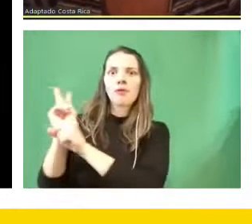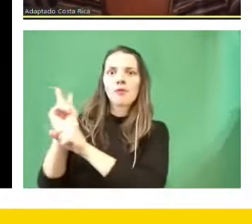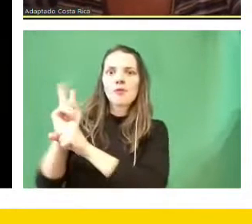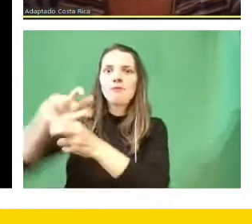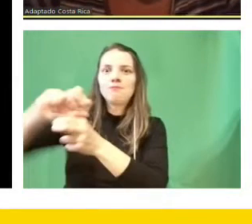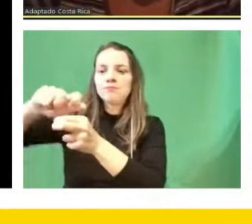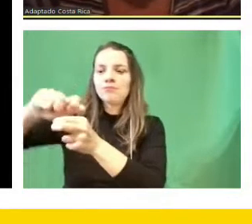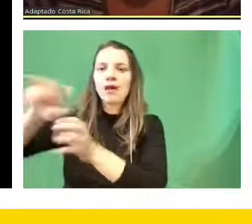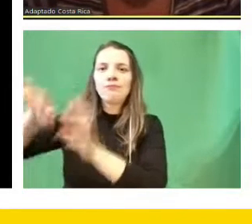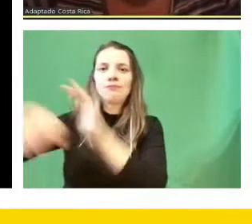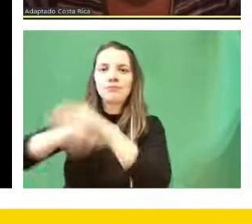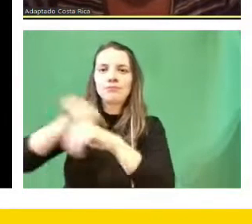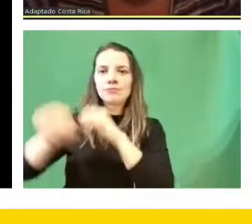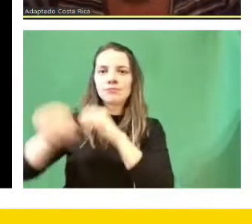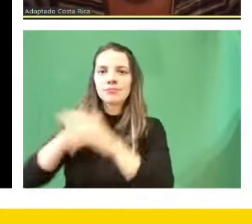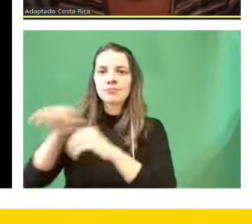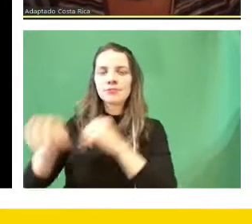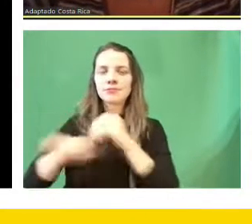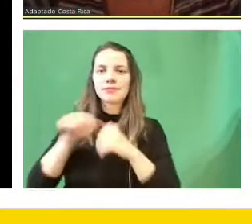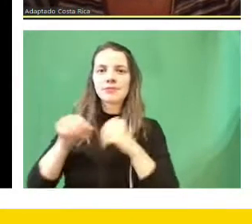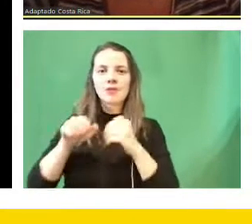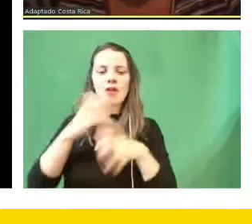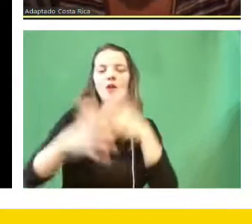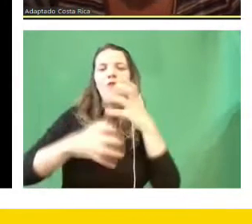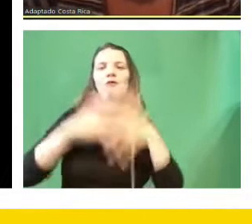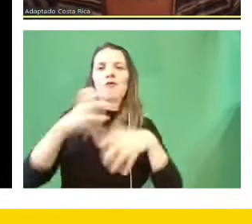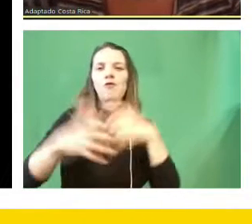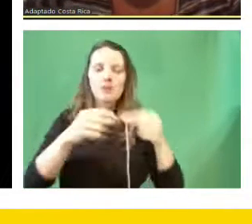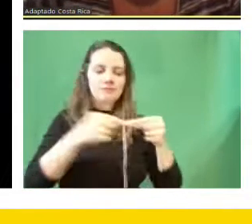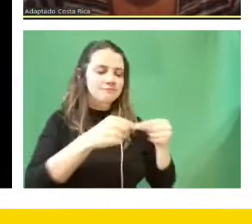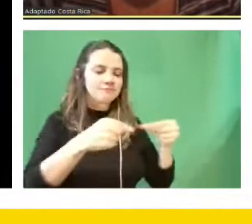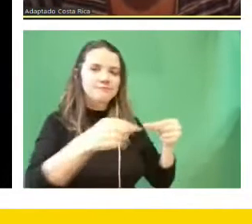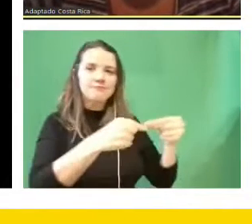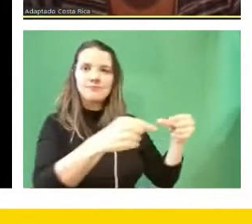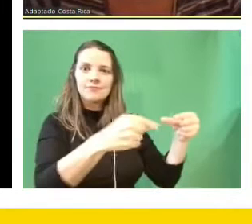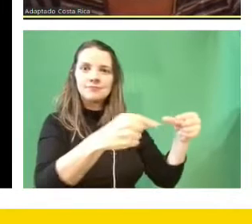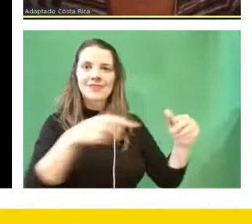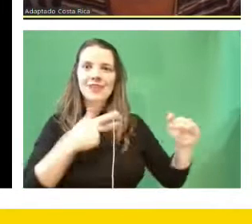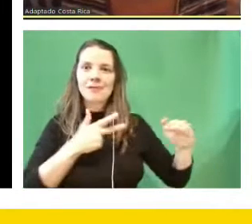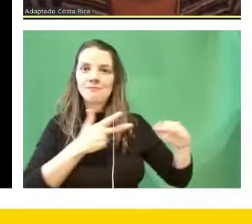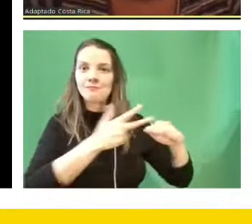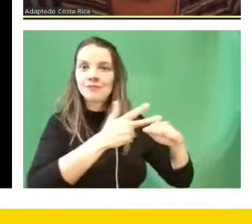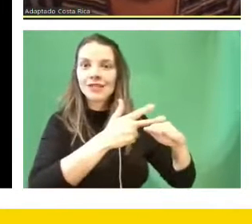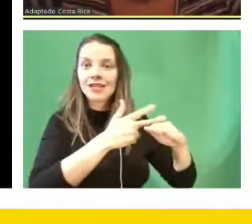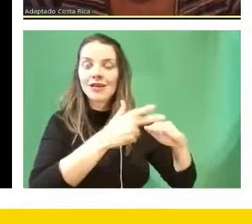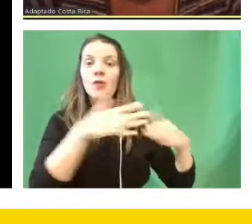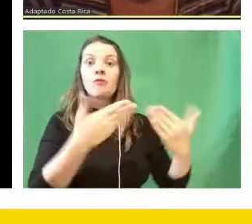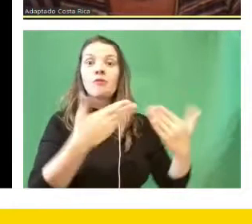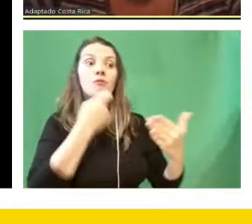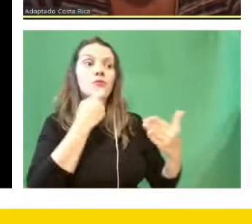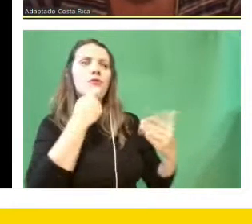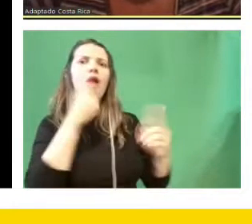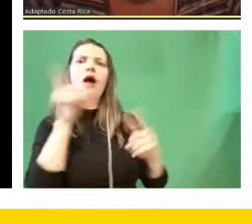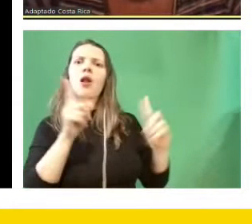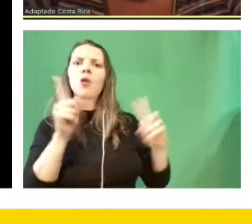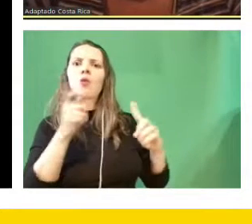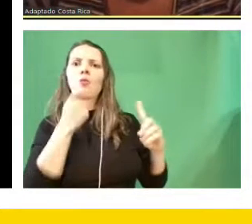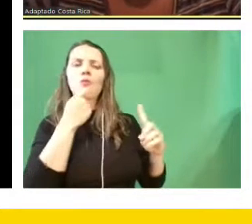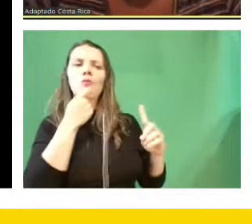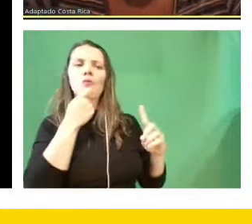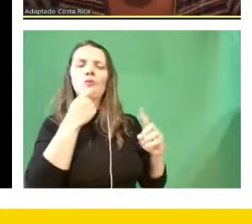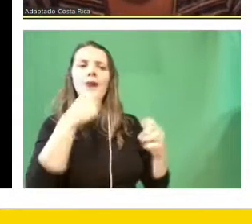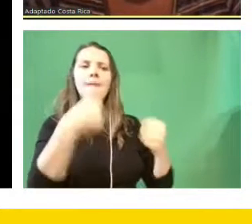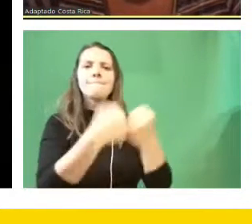promoción de todas aquellas playas que no son parte de los parques nacionales, ¿verdad? Que ese proyecto que les comentaba Gustavo, que se